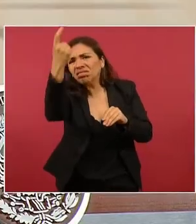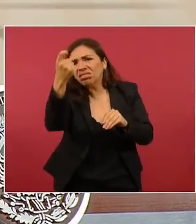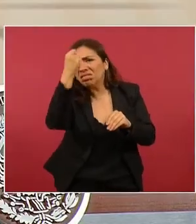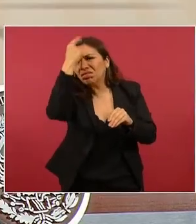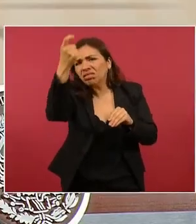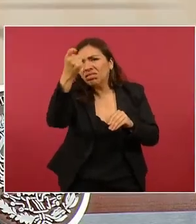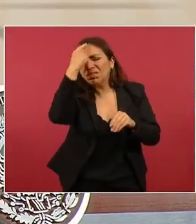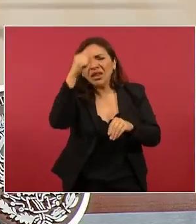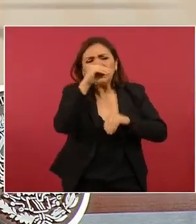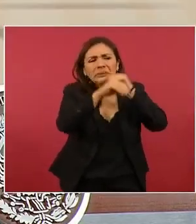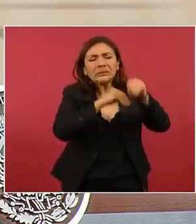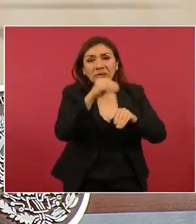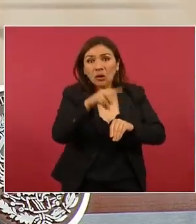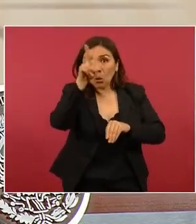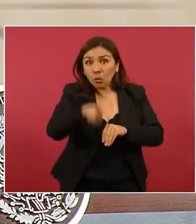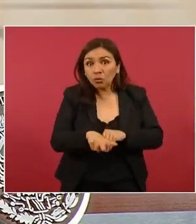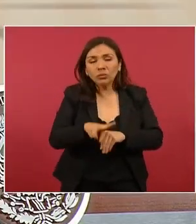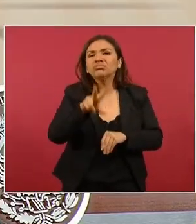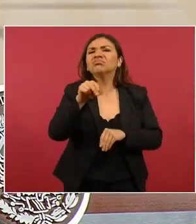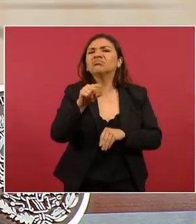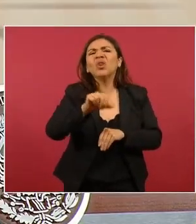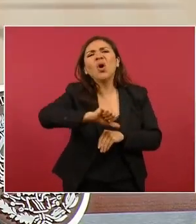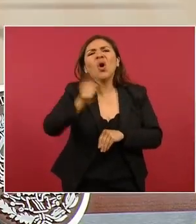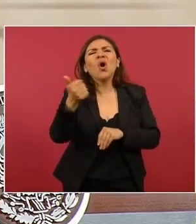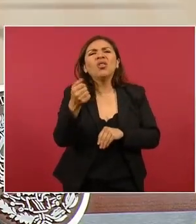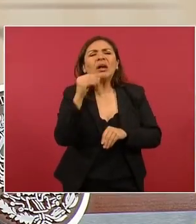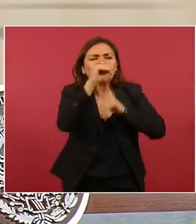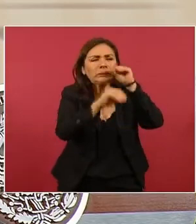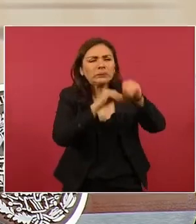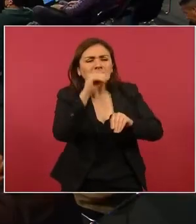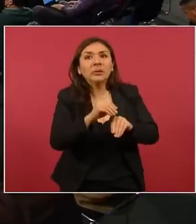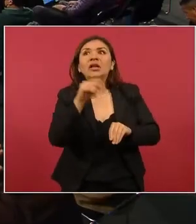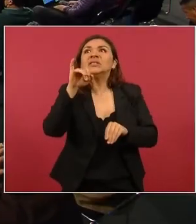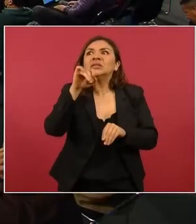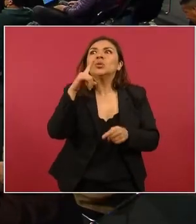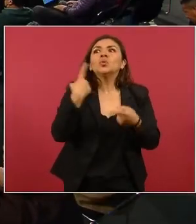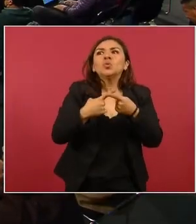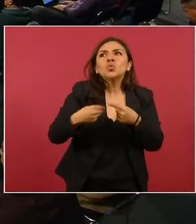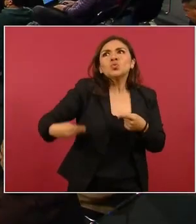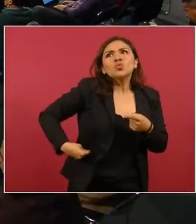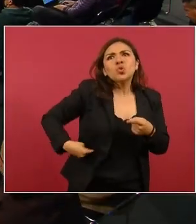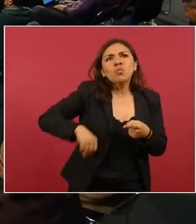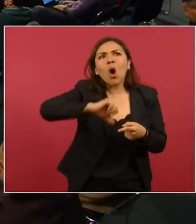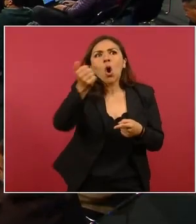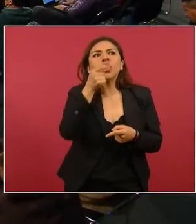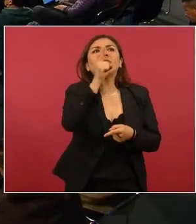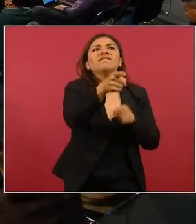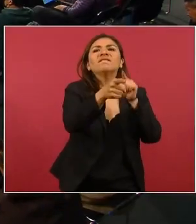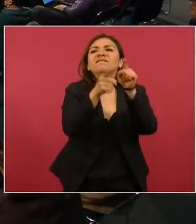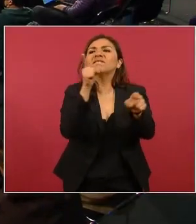versión o fabrican delitos con otros culpables